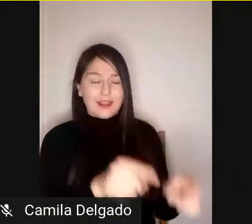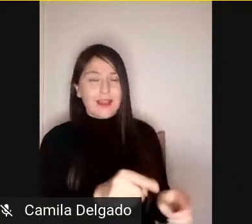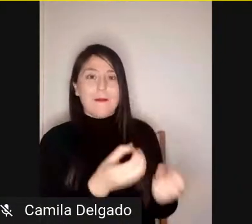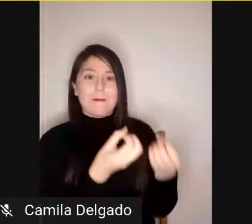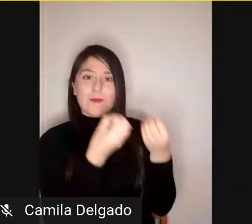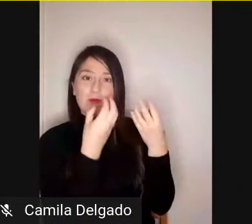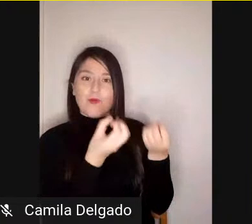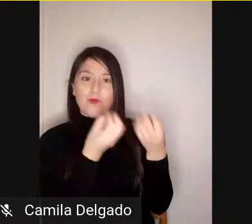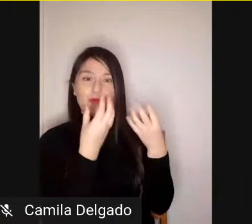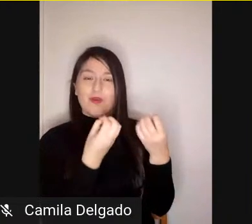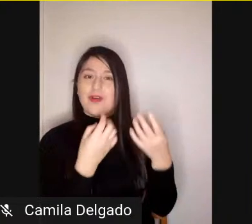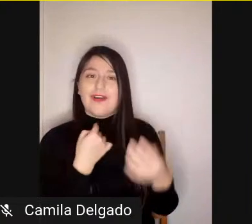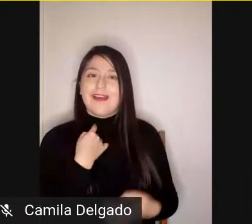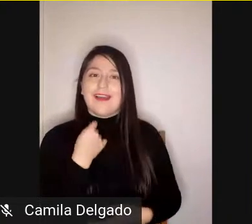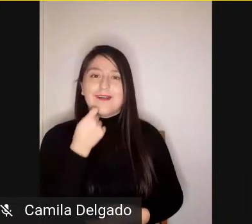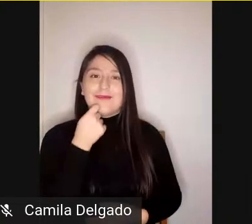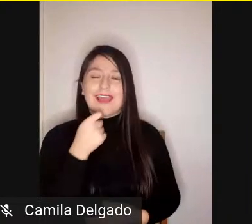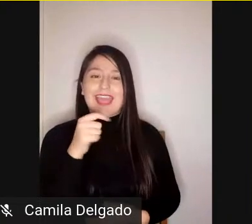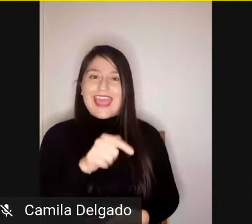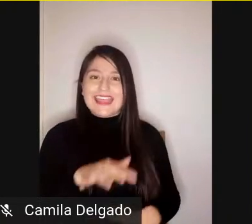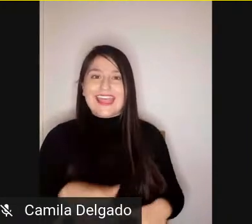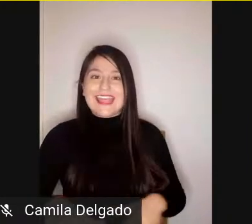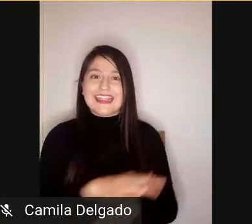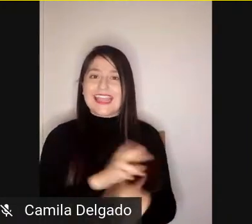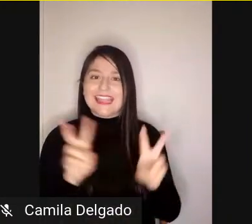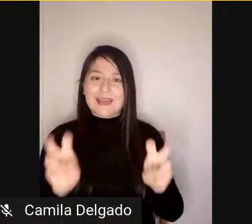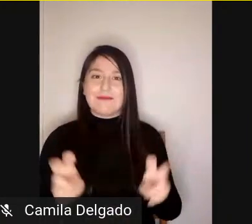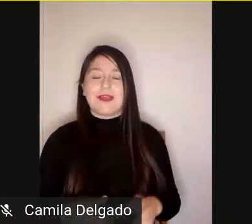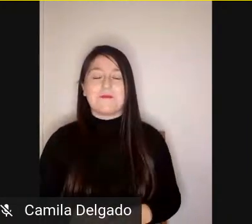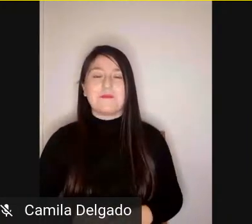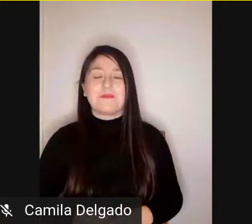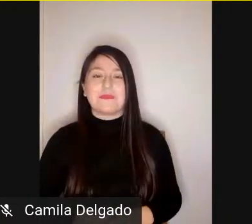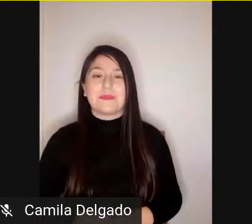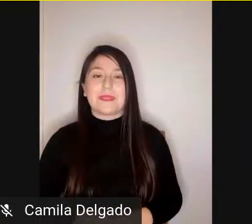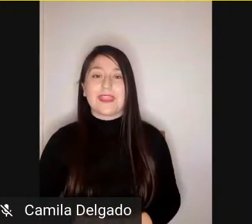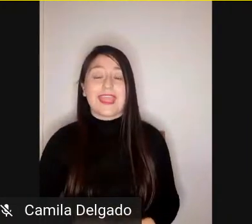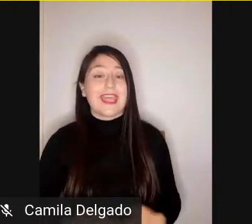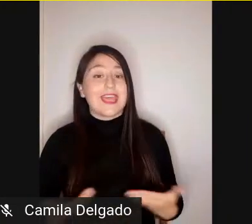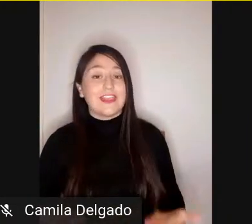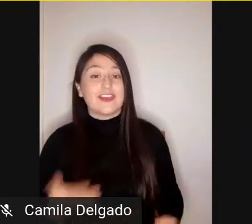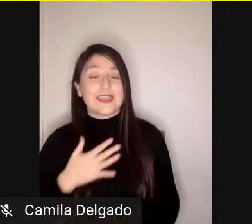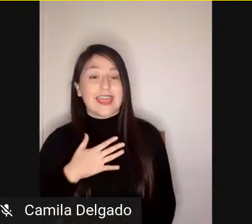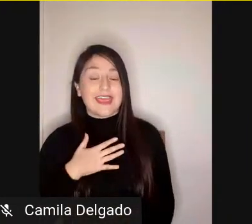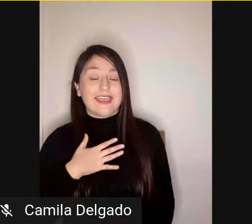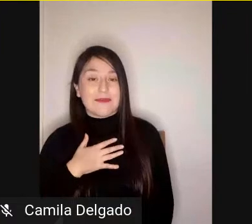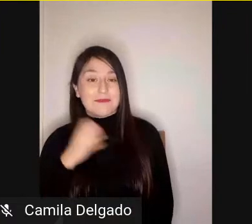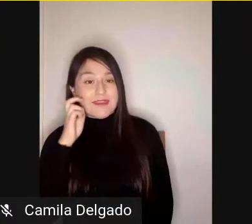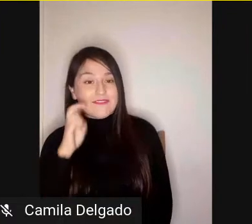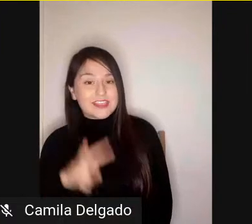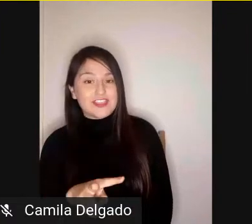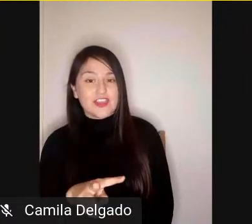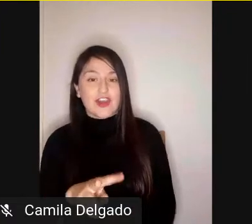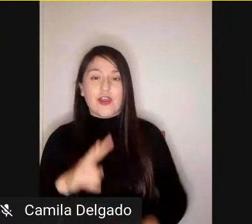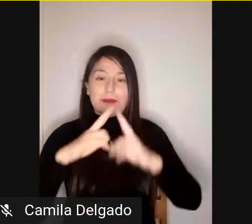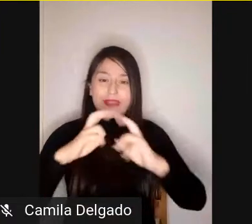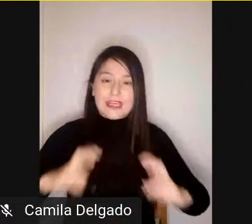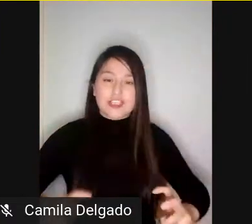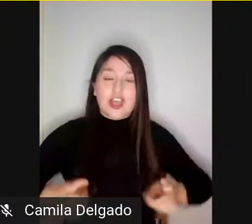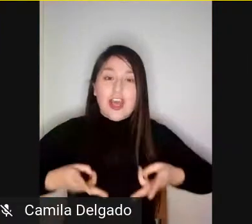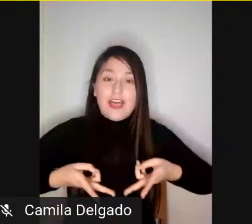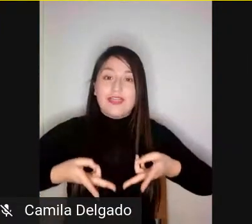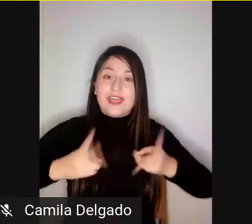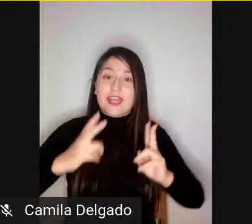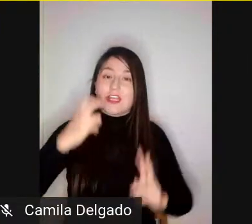significa estar inmerso en esta materia. Por eso, desde mi profesión, desde la investigación en derechos humanos, de entender el enfoque